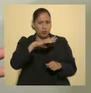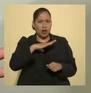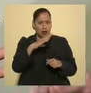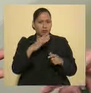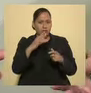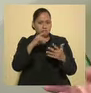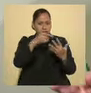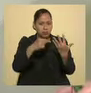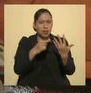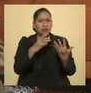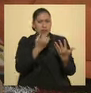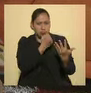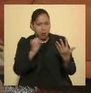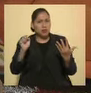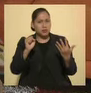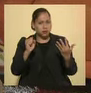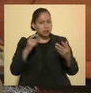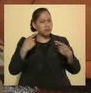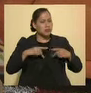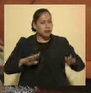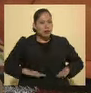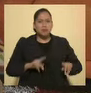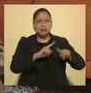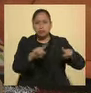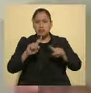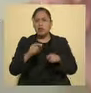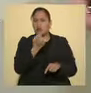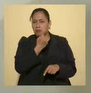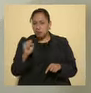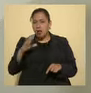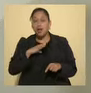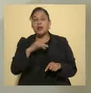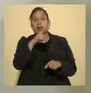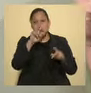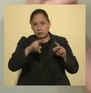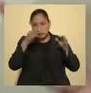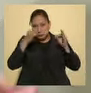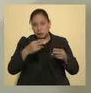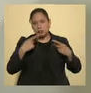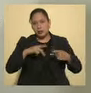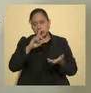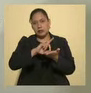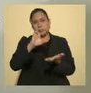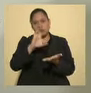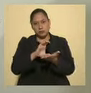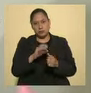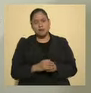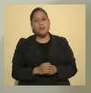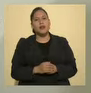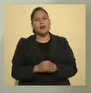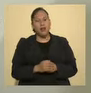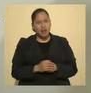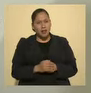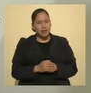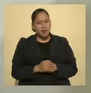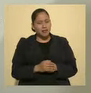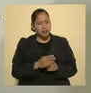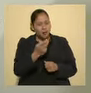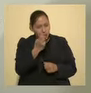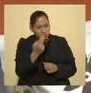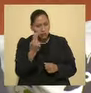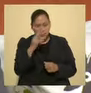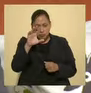Las tenemos, de hecho. Somos todos distintos. Todos somos distintos, exacto. Lo correcto es persona con discapacidad. Eso está bien